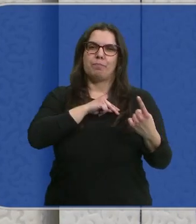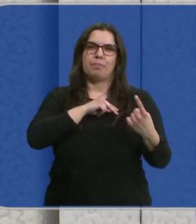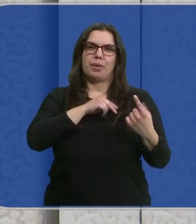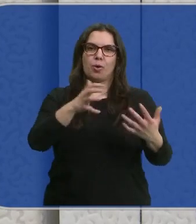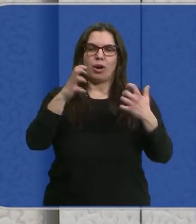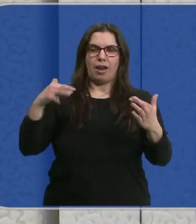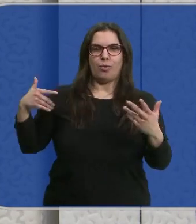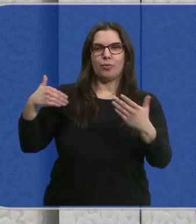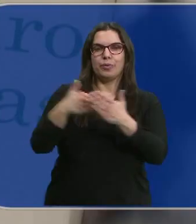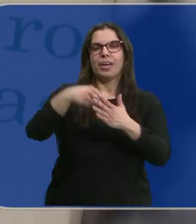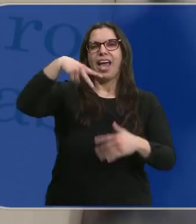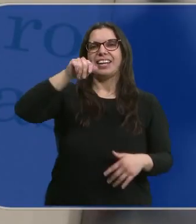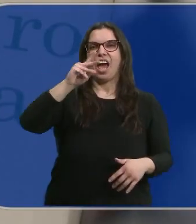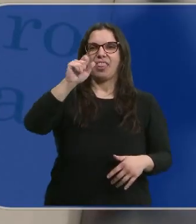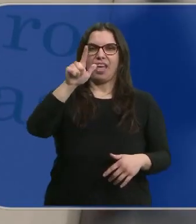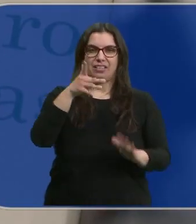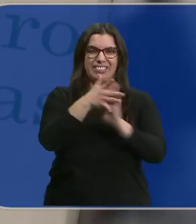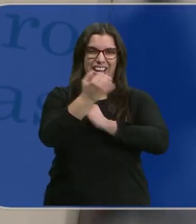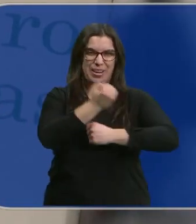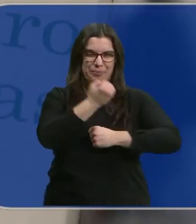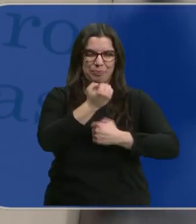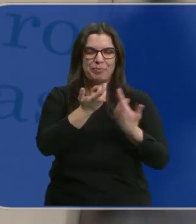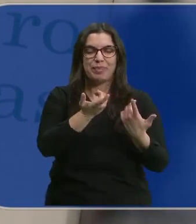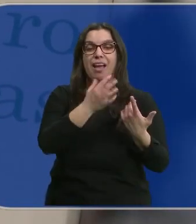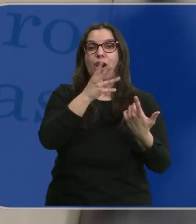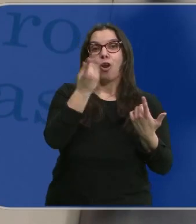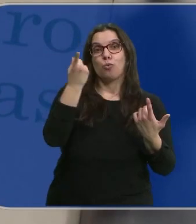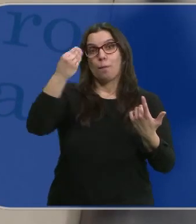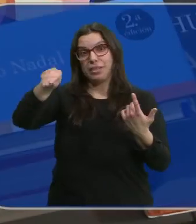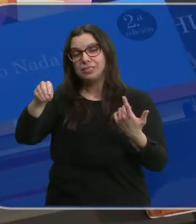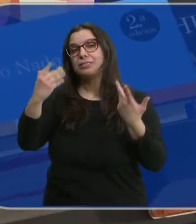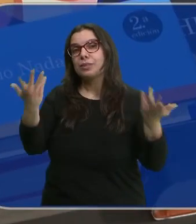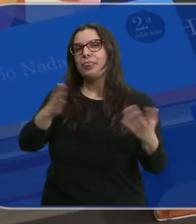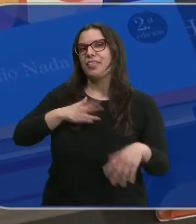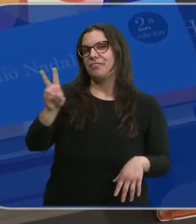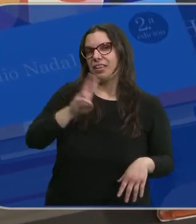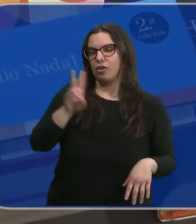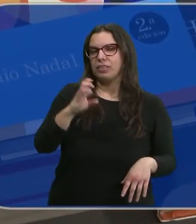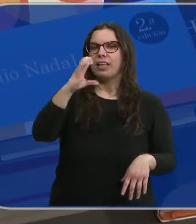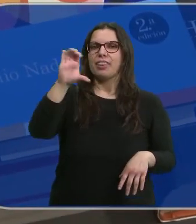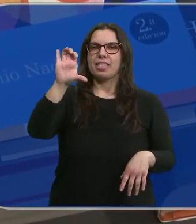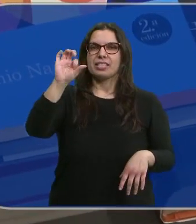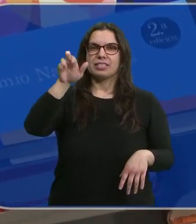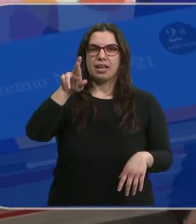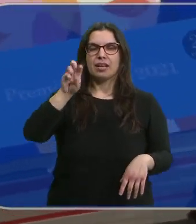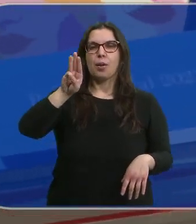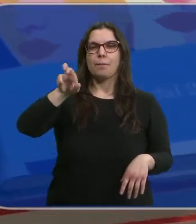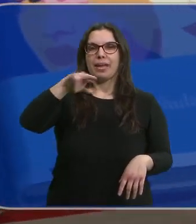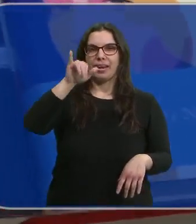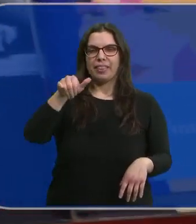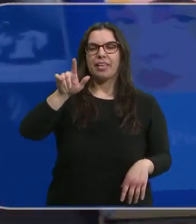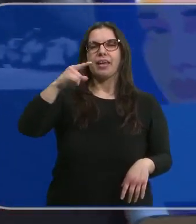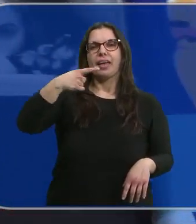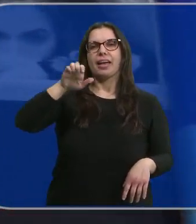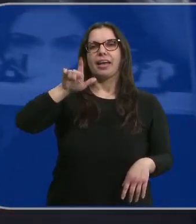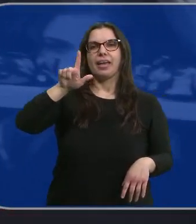literatura española que han ganado un premio Nadal. A esa lista se suma ahora el vallisoletano César Pérez Gellida.